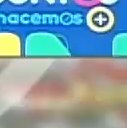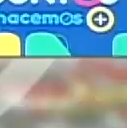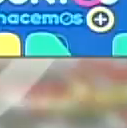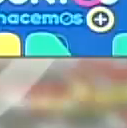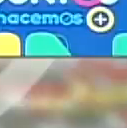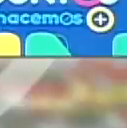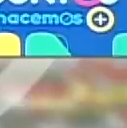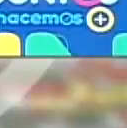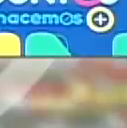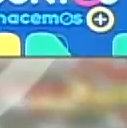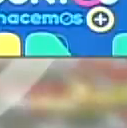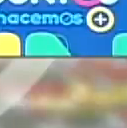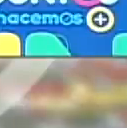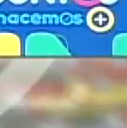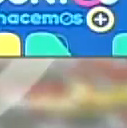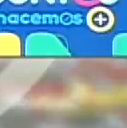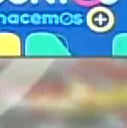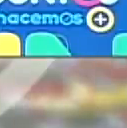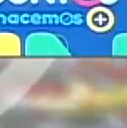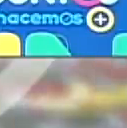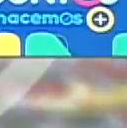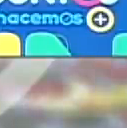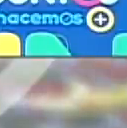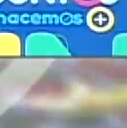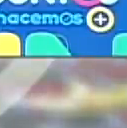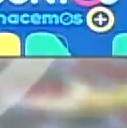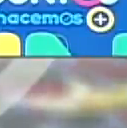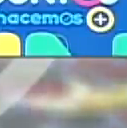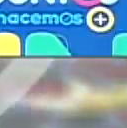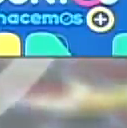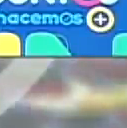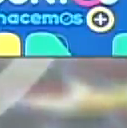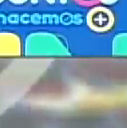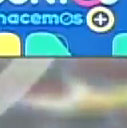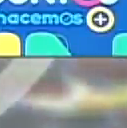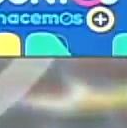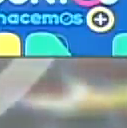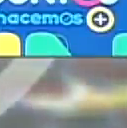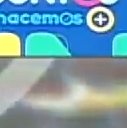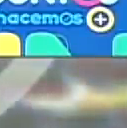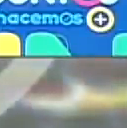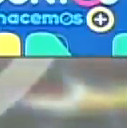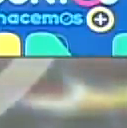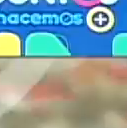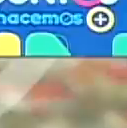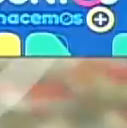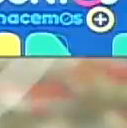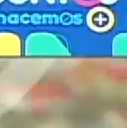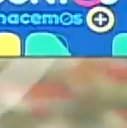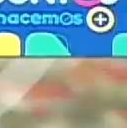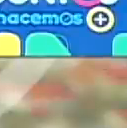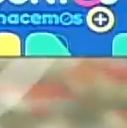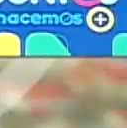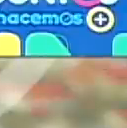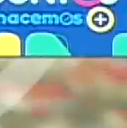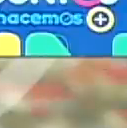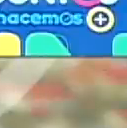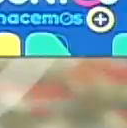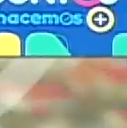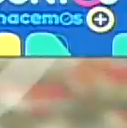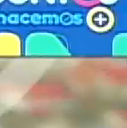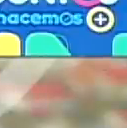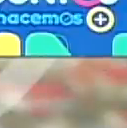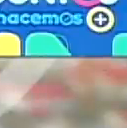Al cuartel del 4 de febrero, 4F. Aquí en esta loma del 24, aquí en